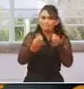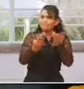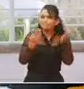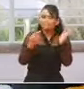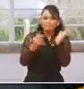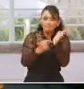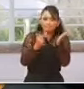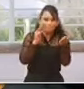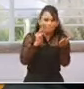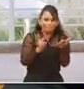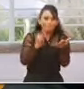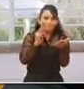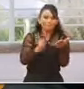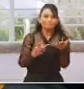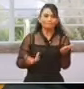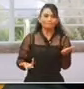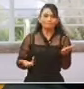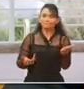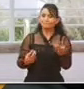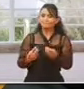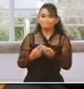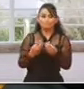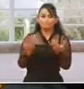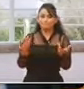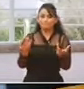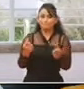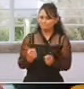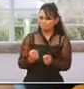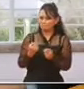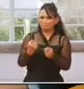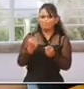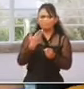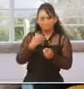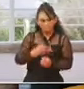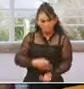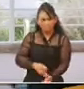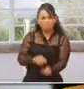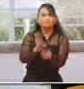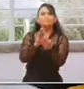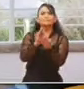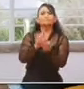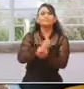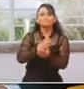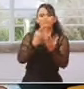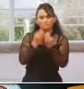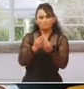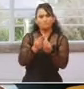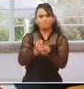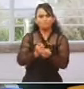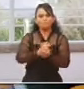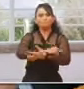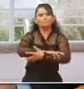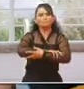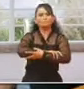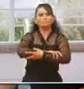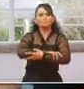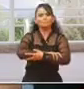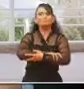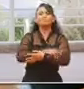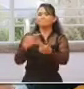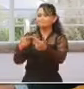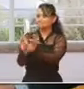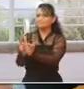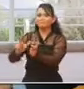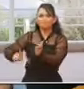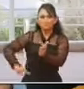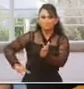sobradas ocasiones de pues hacerle frente codo a codo, mano a mano, brazo aliado a los